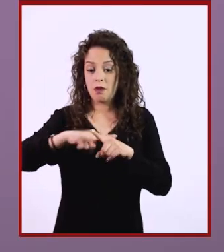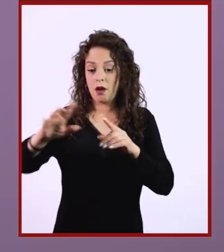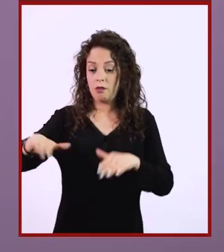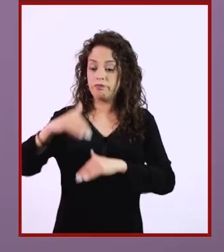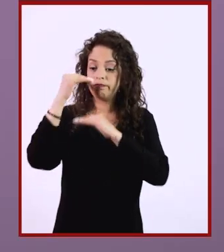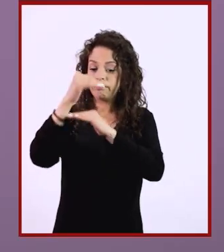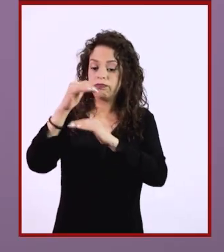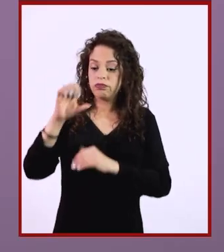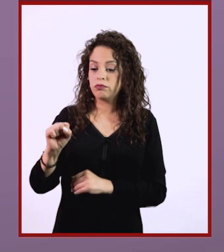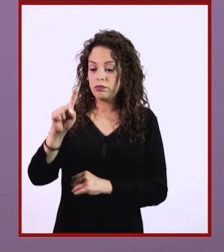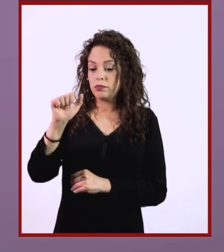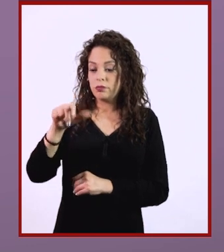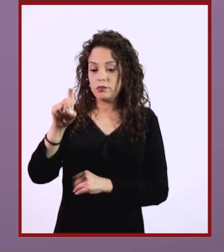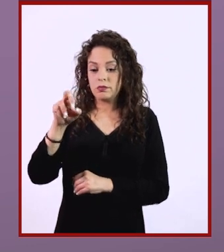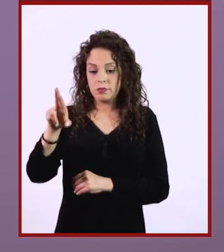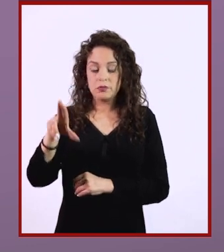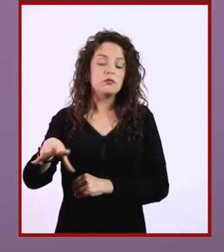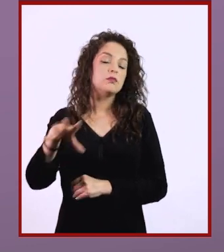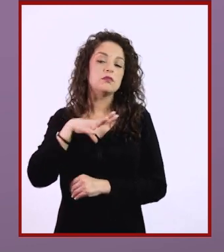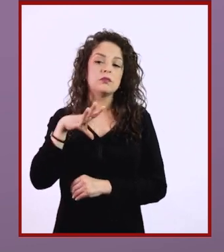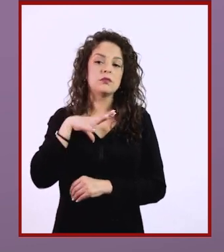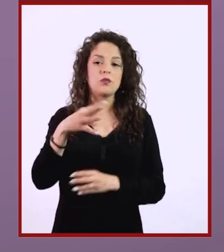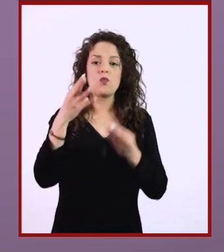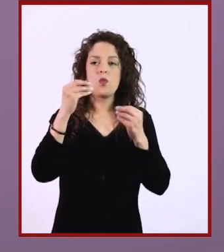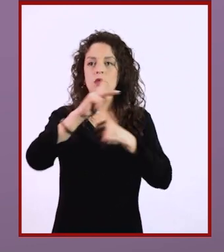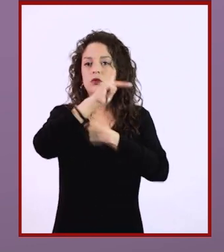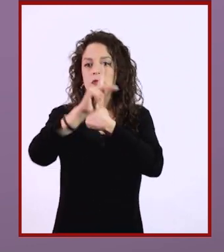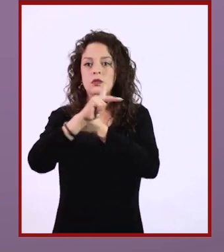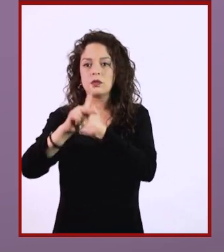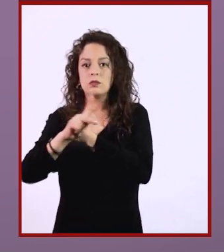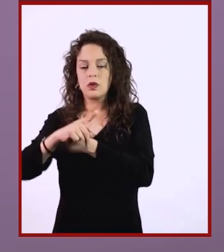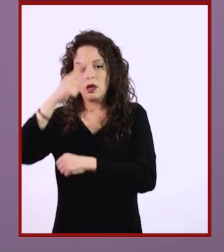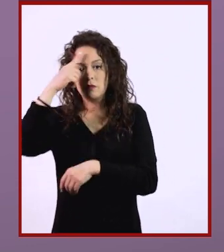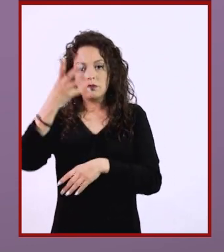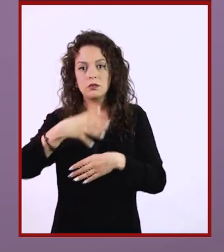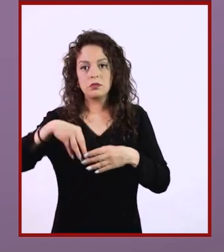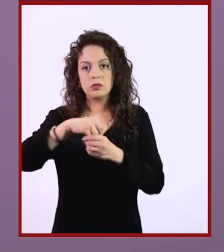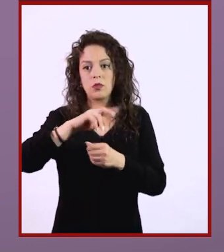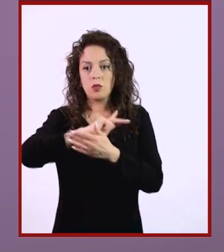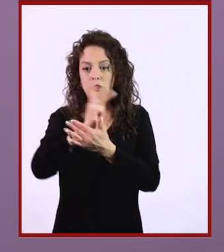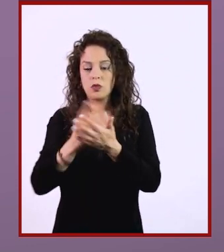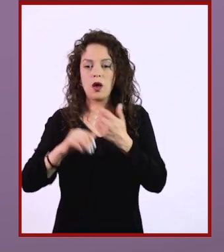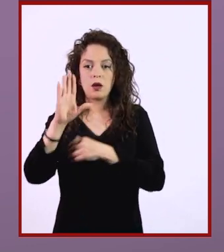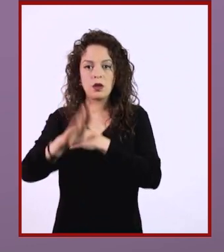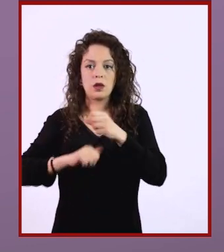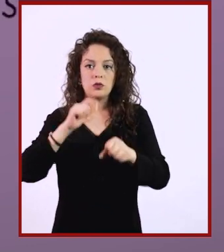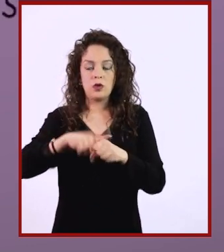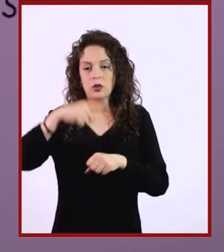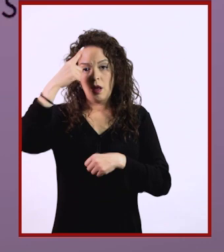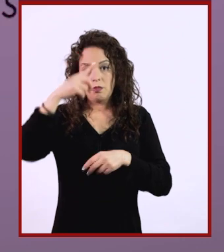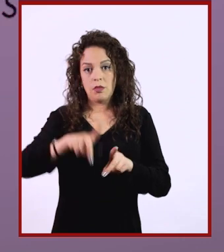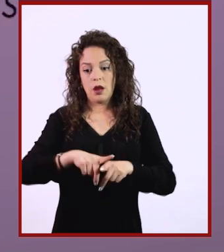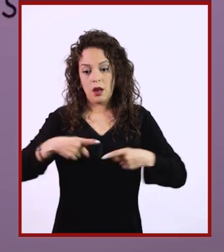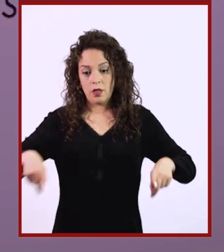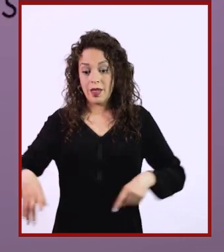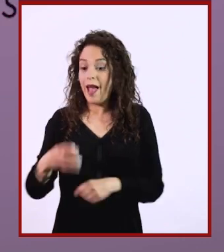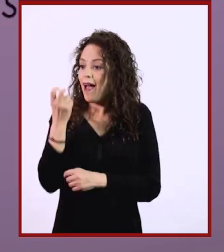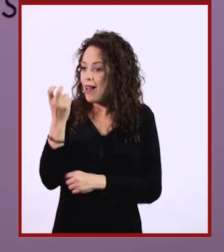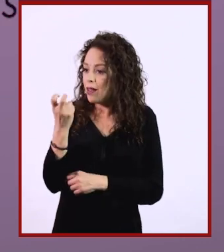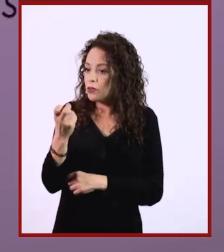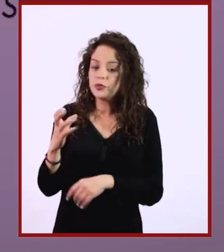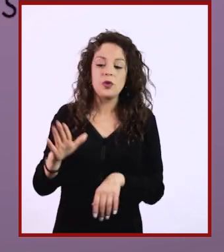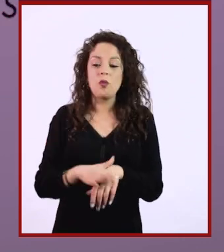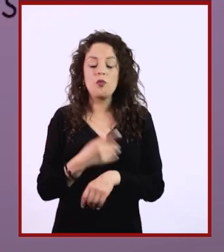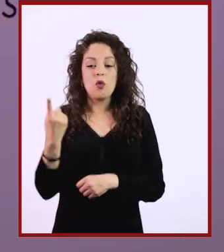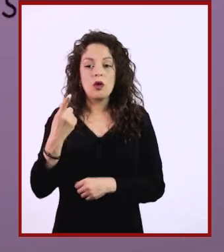un compromiso por parte de todos los países por incluir, por ejemplo, en sus programas nacionales de desarrollo, ¿no? Estos estándares. ¿Por qué? Porque esto